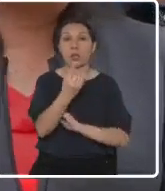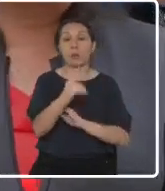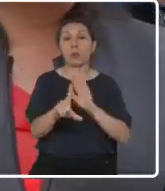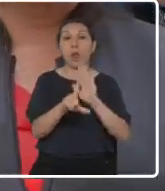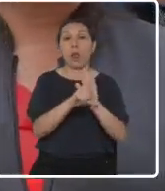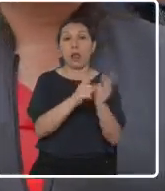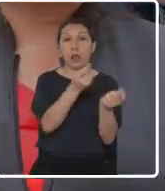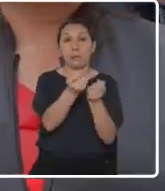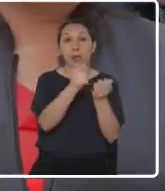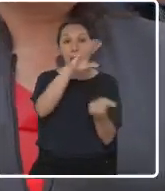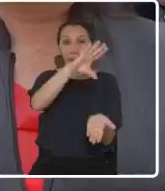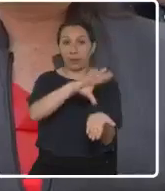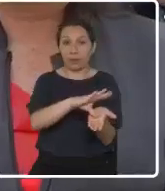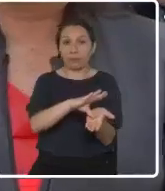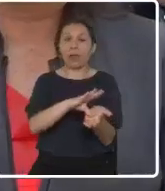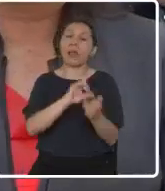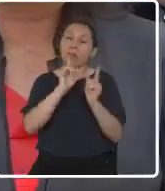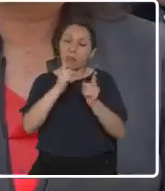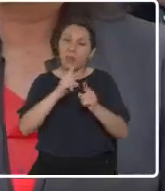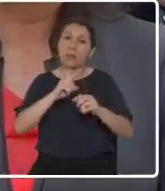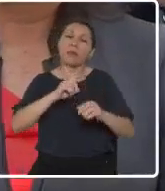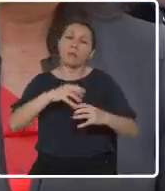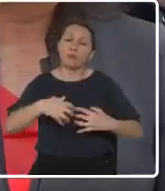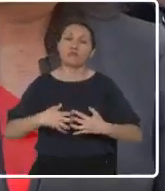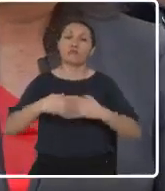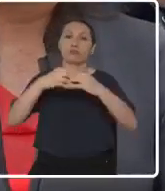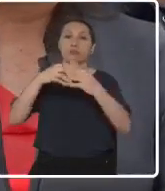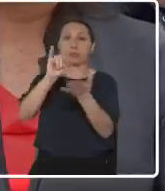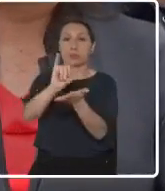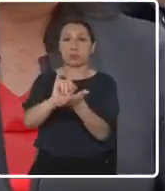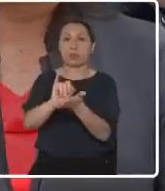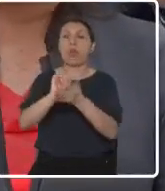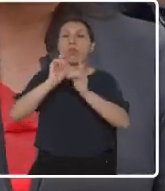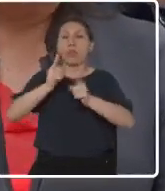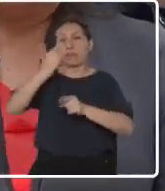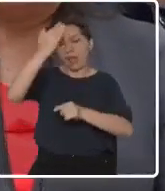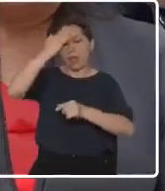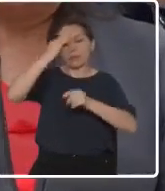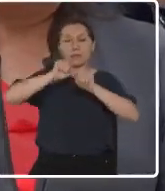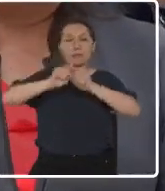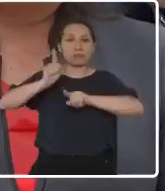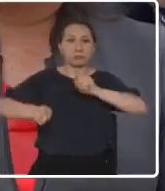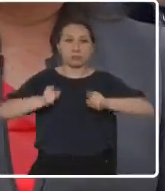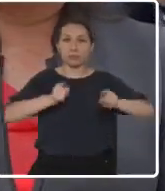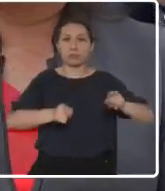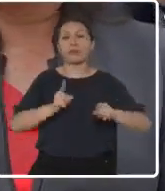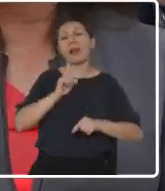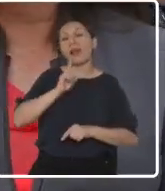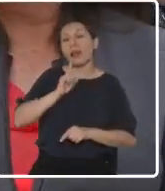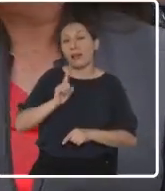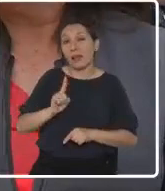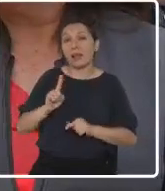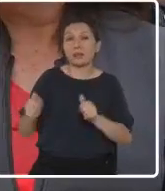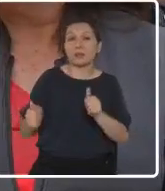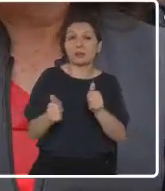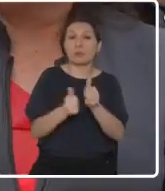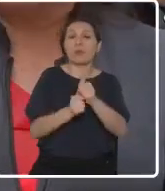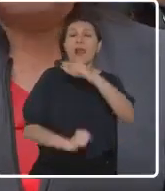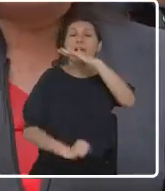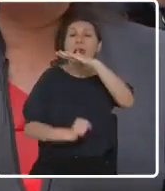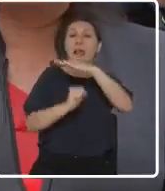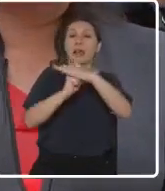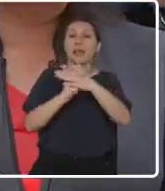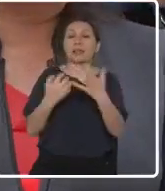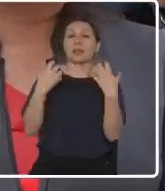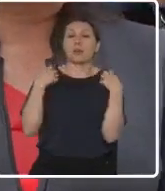ley de presupuesto. Y acá necesitamos fortalecer la institucionalidad y tener cadena de mando. Ella además contará con un gerente para